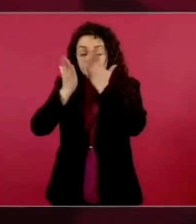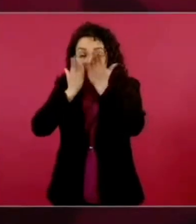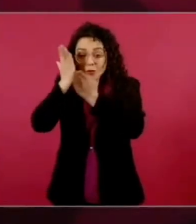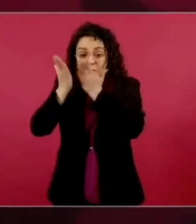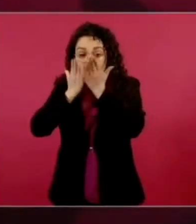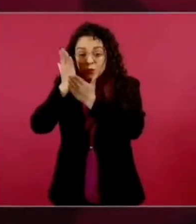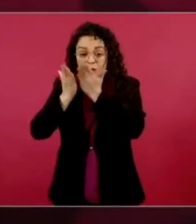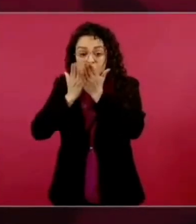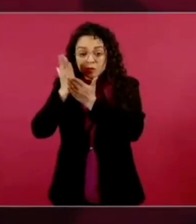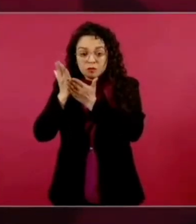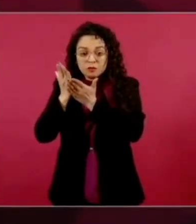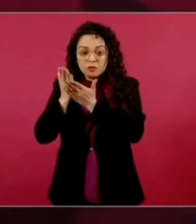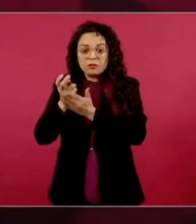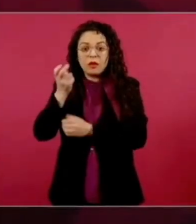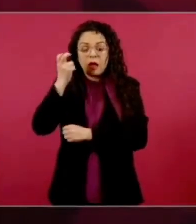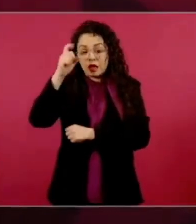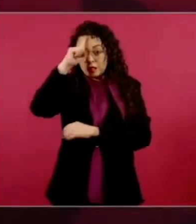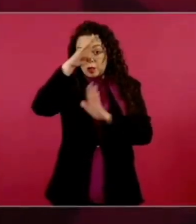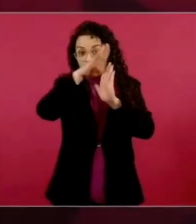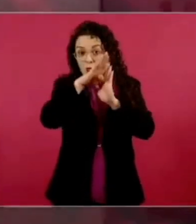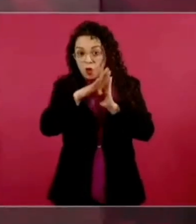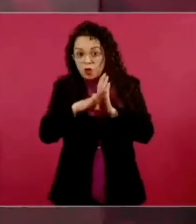programas de radio con